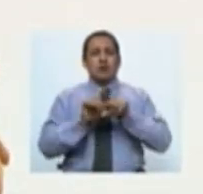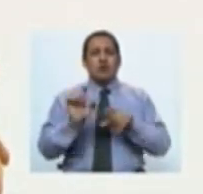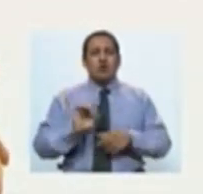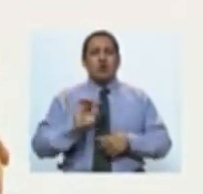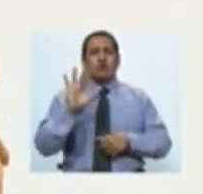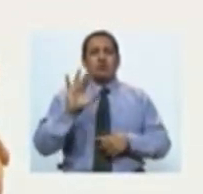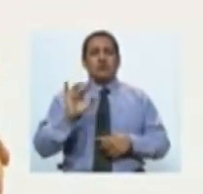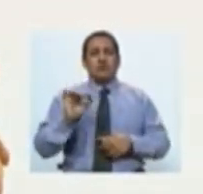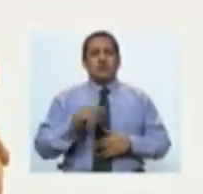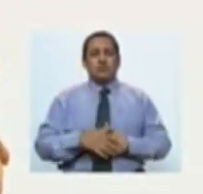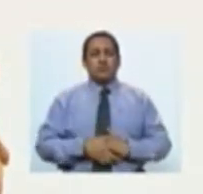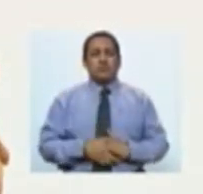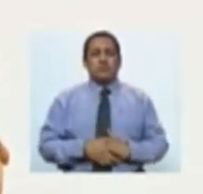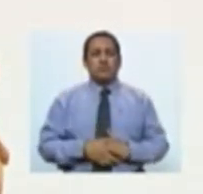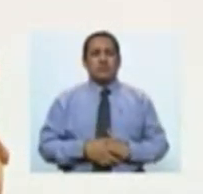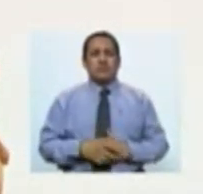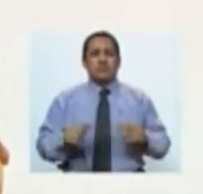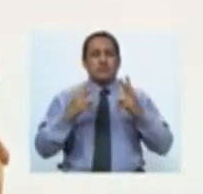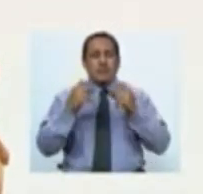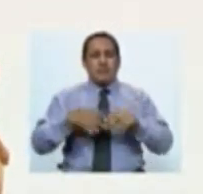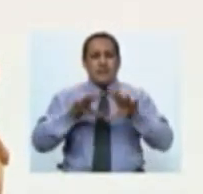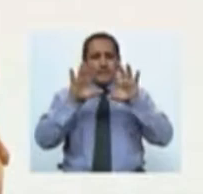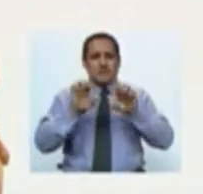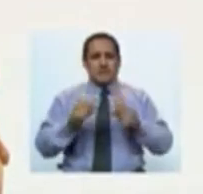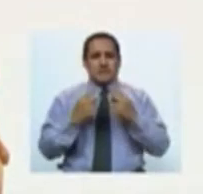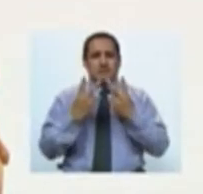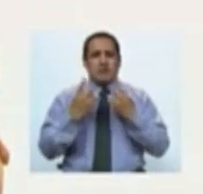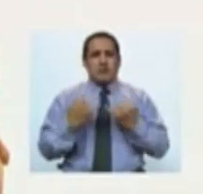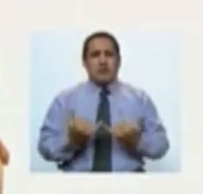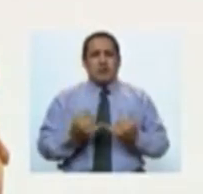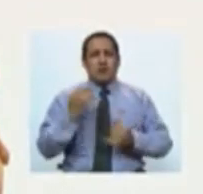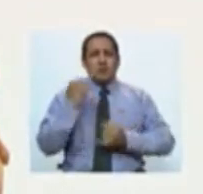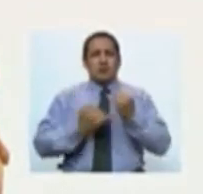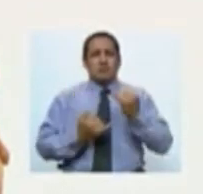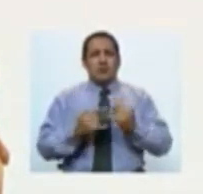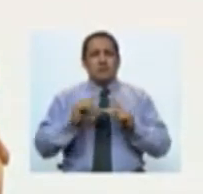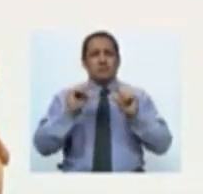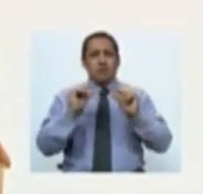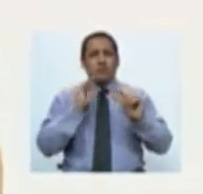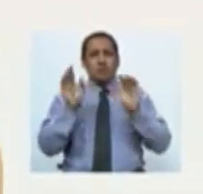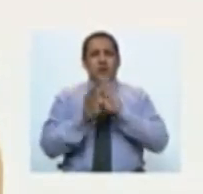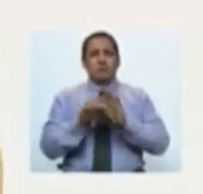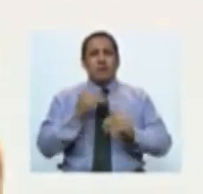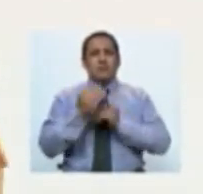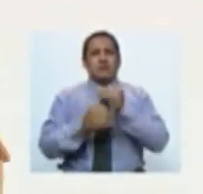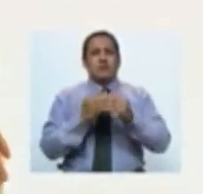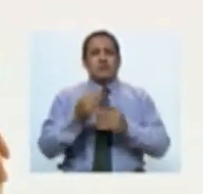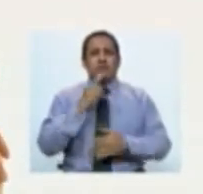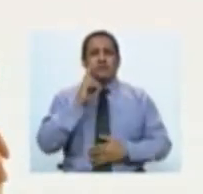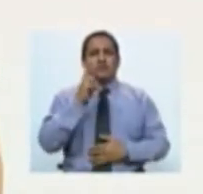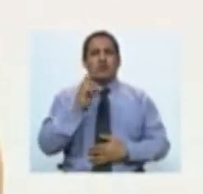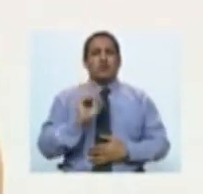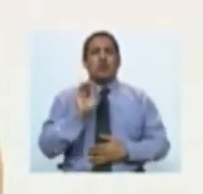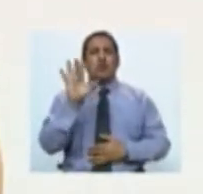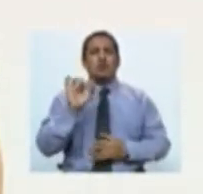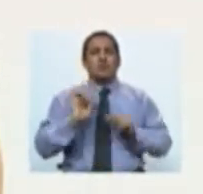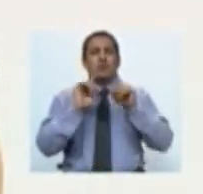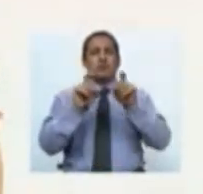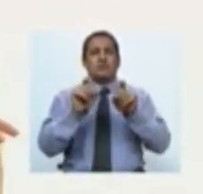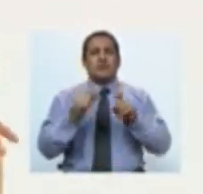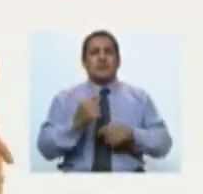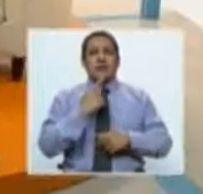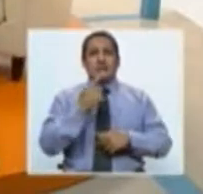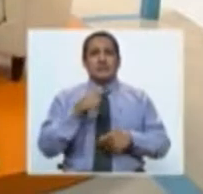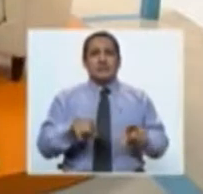hay otro tipo de evaluación que se está tomando ahora últimamente menos, que es la evaluación al desempeño docente. Esa es otra cuestión,